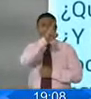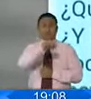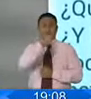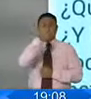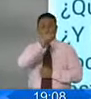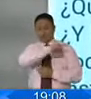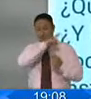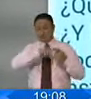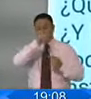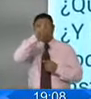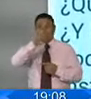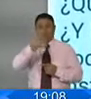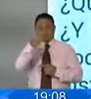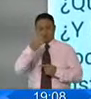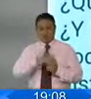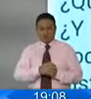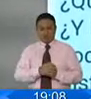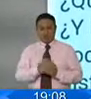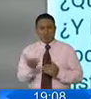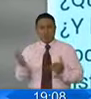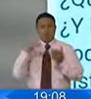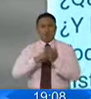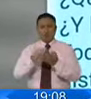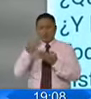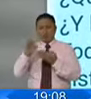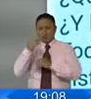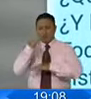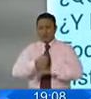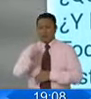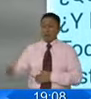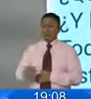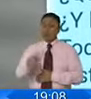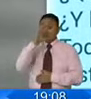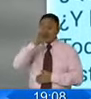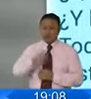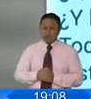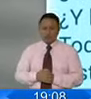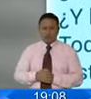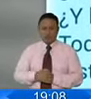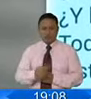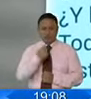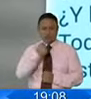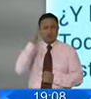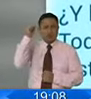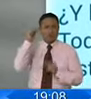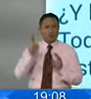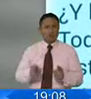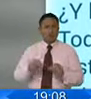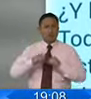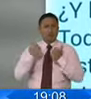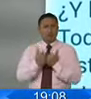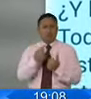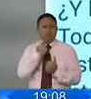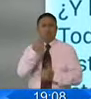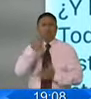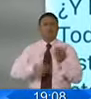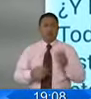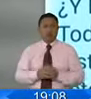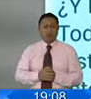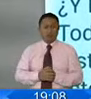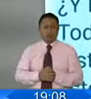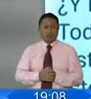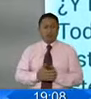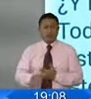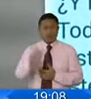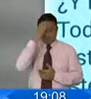Vuelven a hacer y les exigen a auditores que pongan responsabilidades penales. ¿Qué dicen los derechos humanos y la Asamblea? Todos saben que CELI es